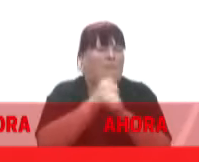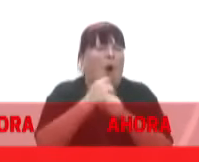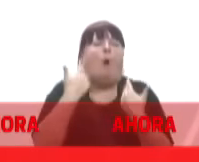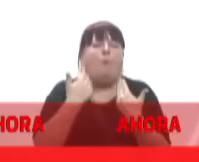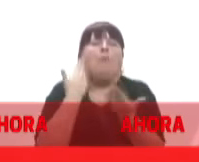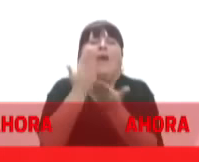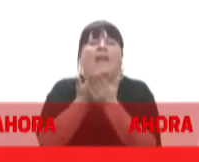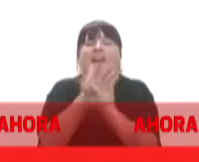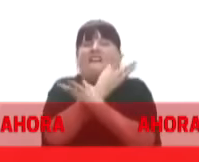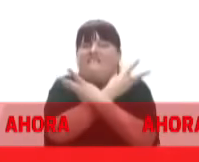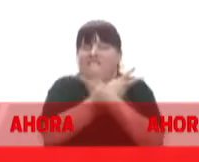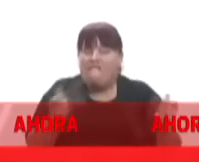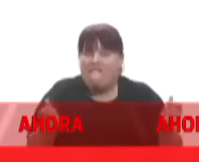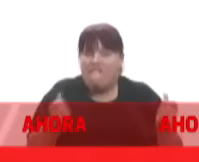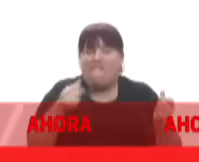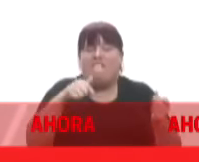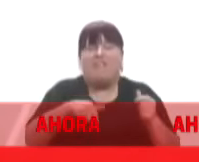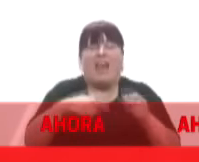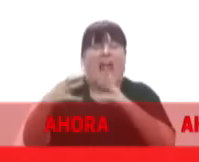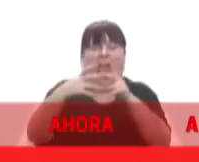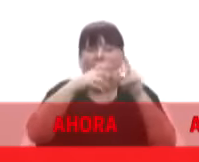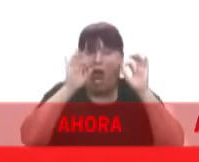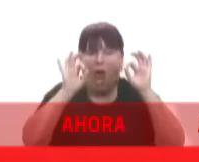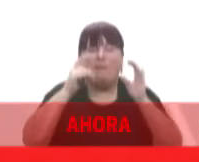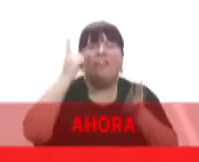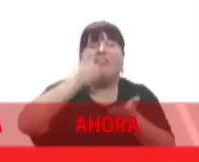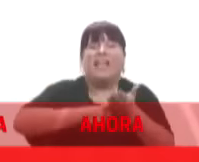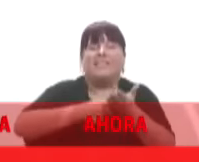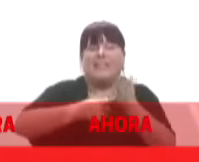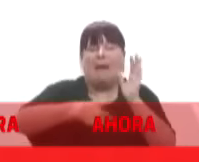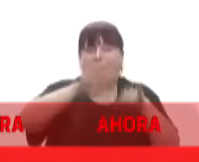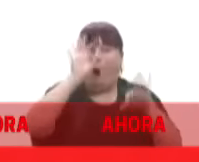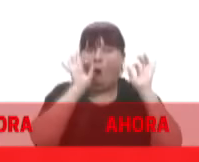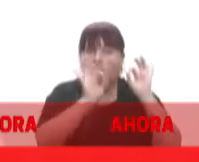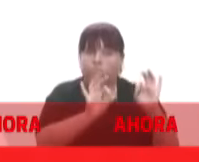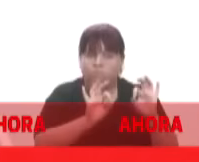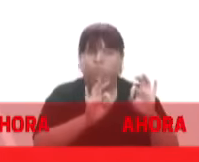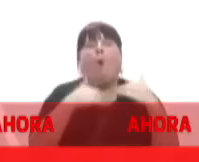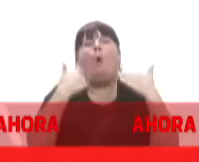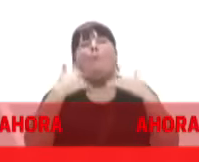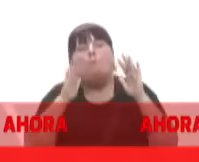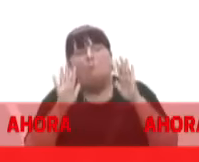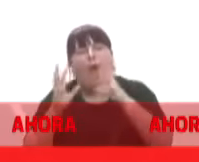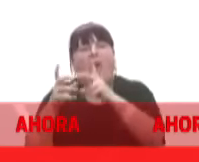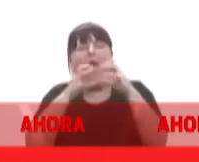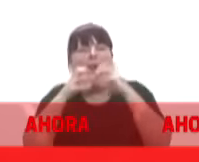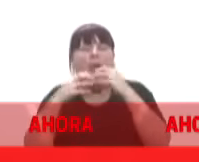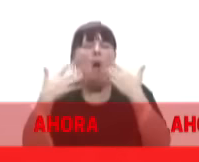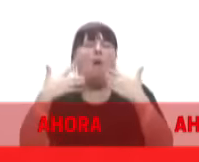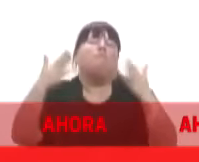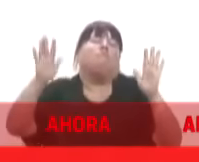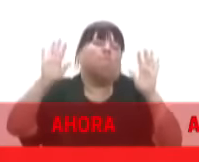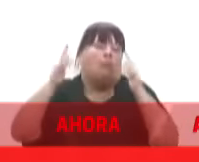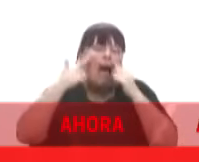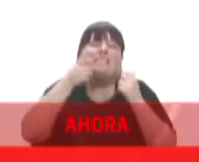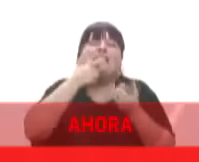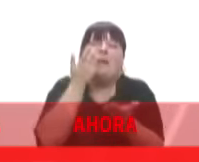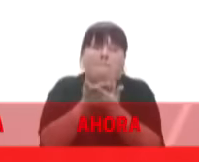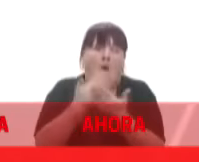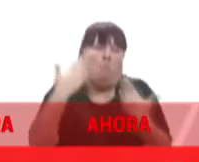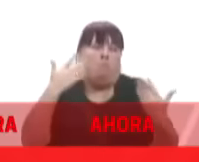plantear, terminada la discusión del dictamen de mayoría, se podrán discutir y será una moción y